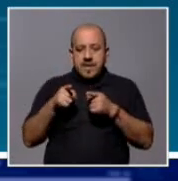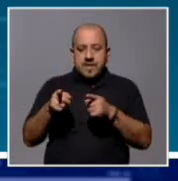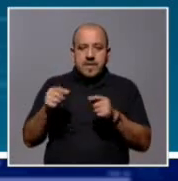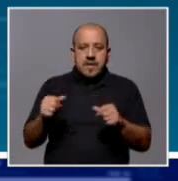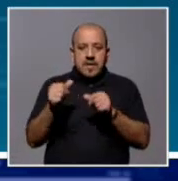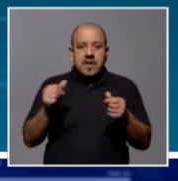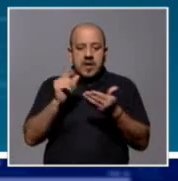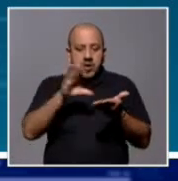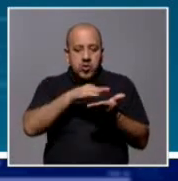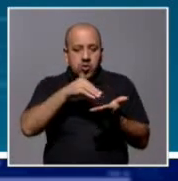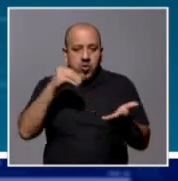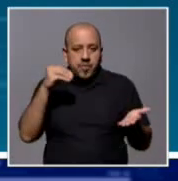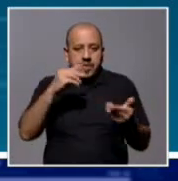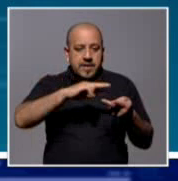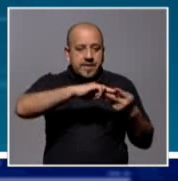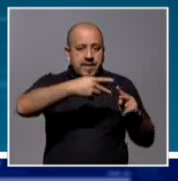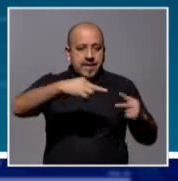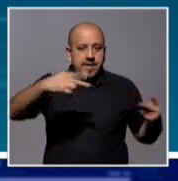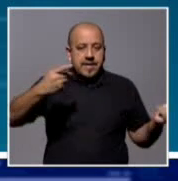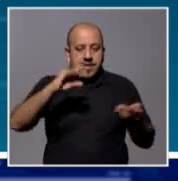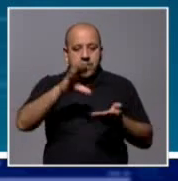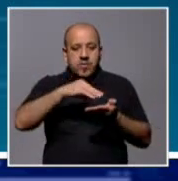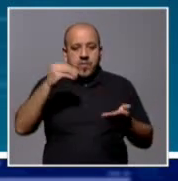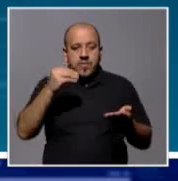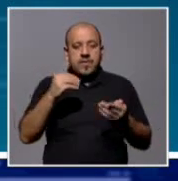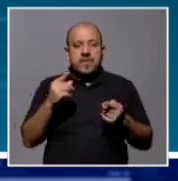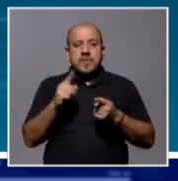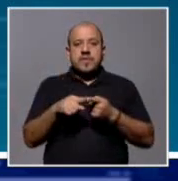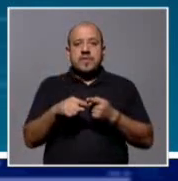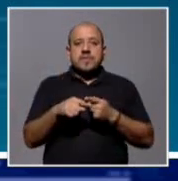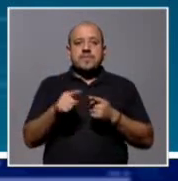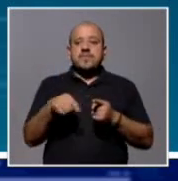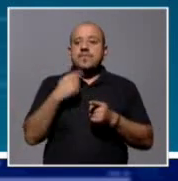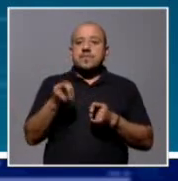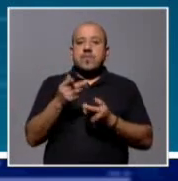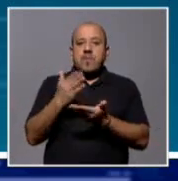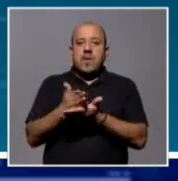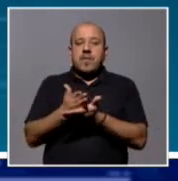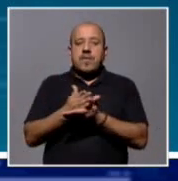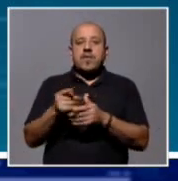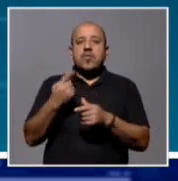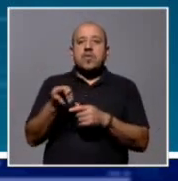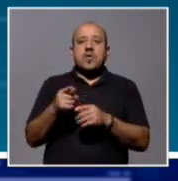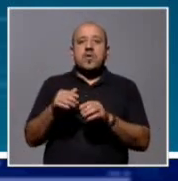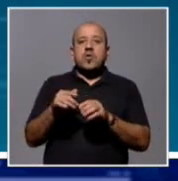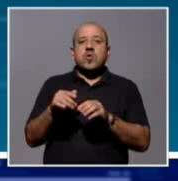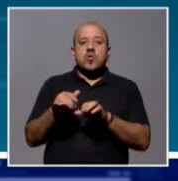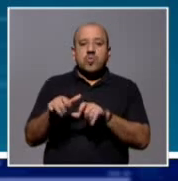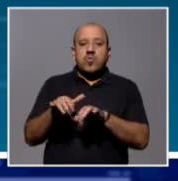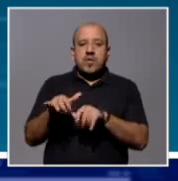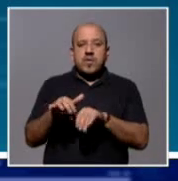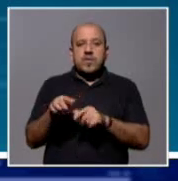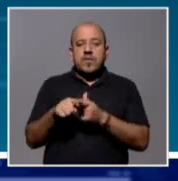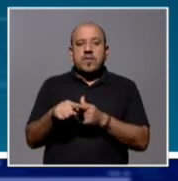Lee el ADN, nosotros observamos qué hace y registramos lo que hace con la otra mitad, que es un supercomputador. Acá hay una computadora